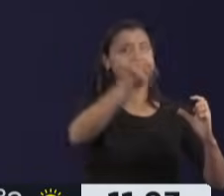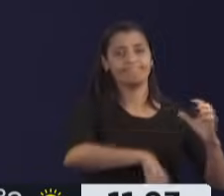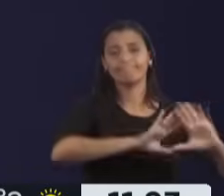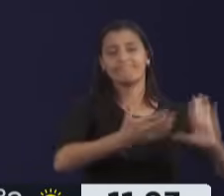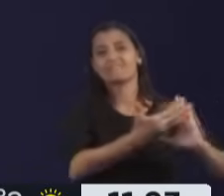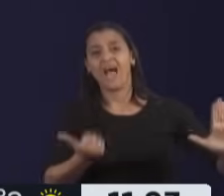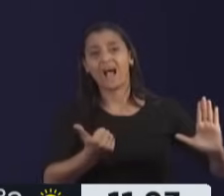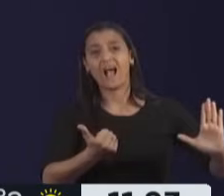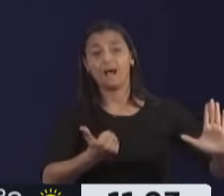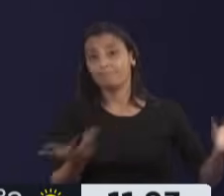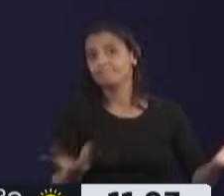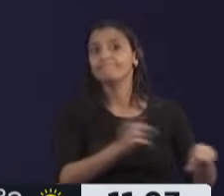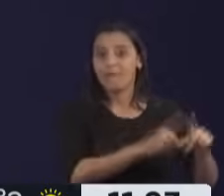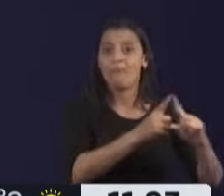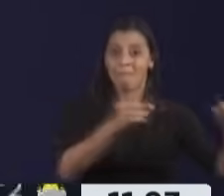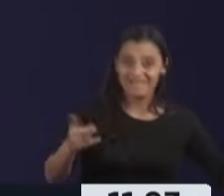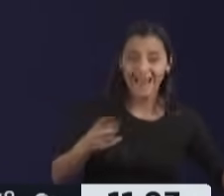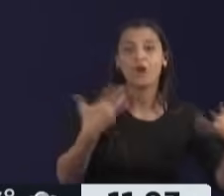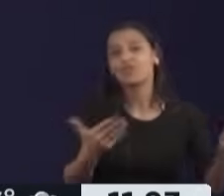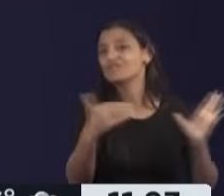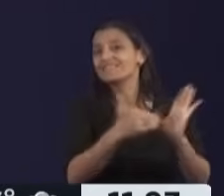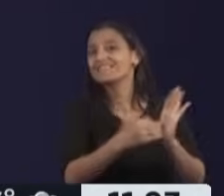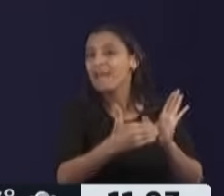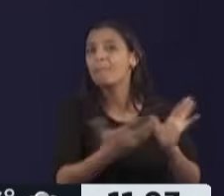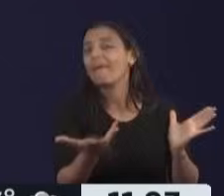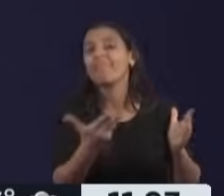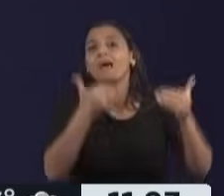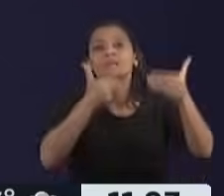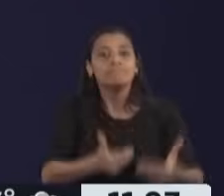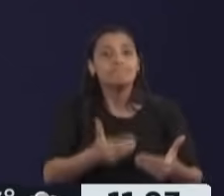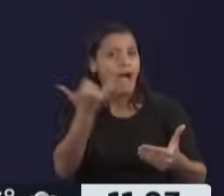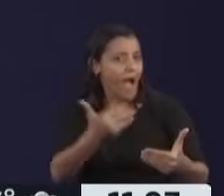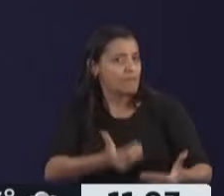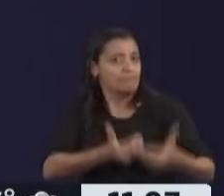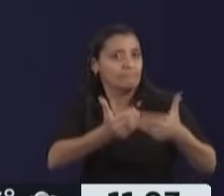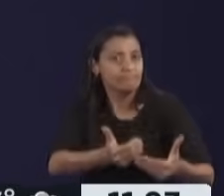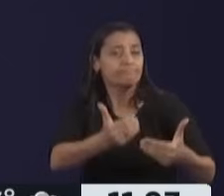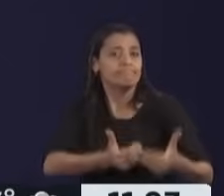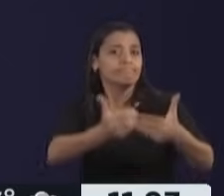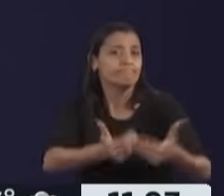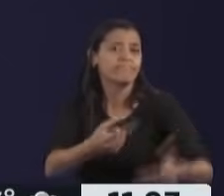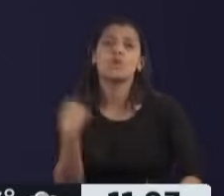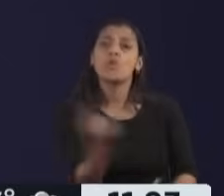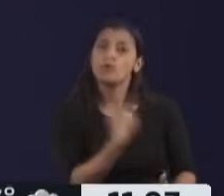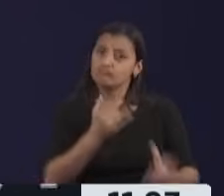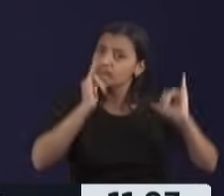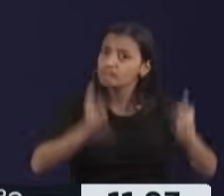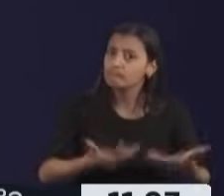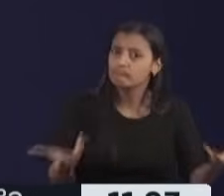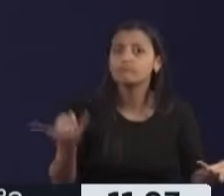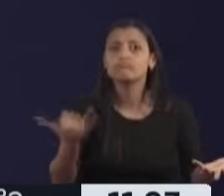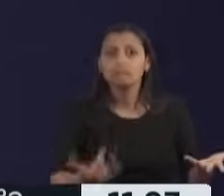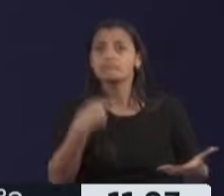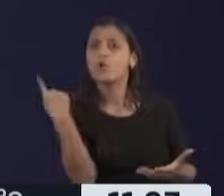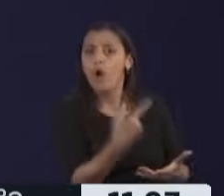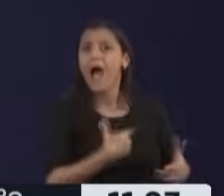que retirar del debate, por lo tanto ya hubo un retraso, y nosotros estamos dispuestos a chocarnos o a convivir